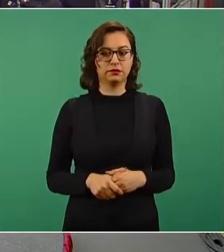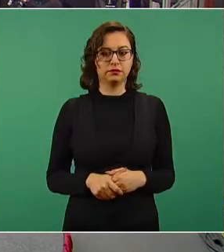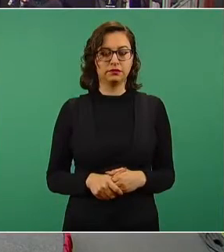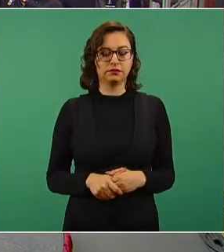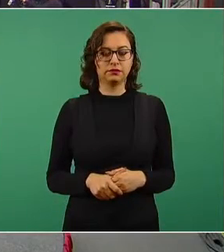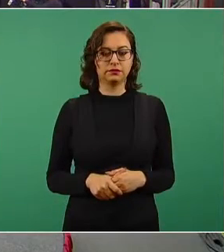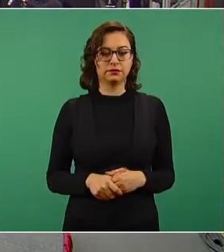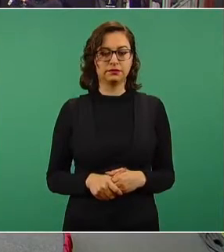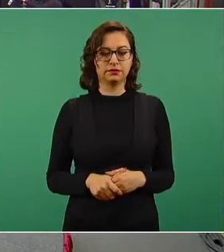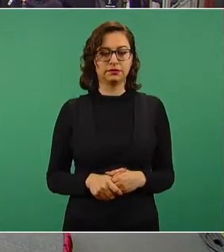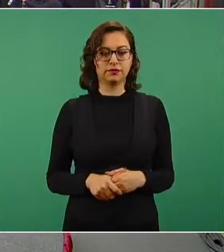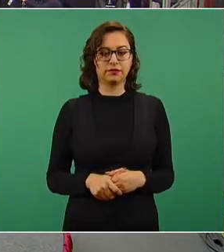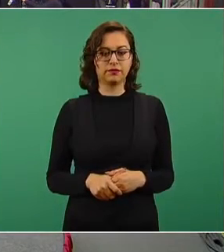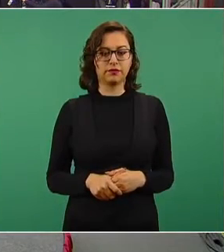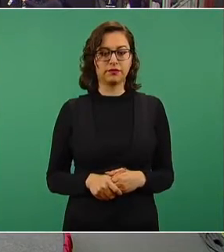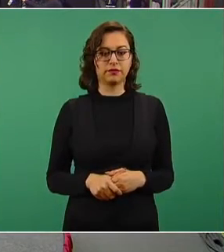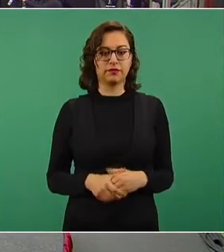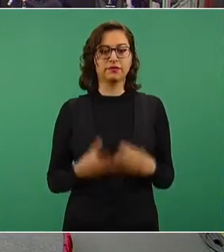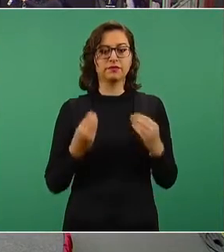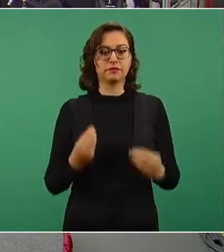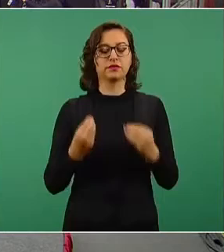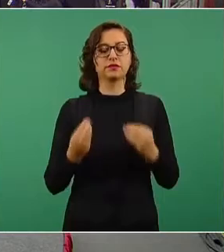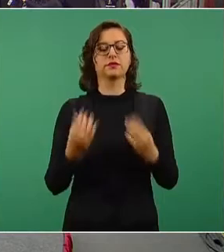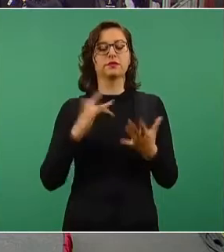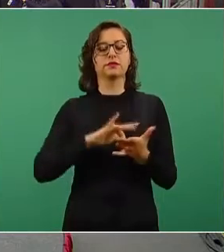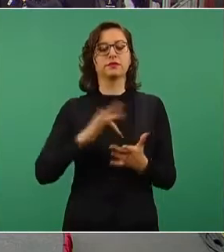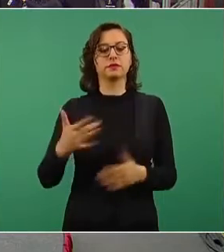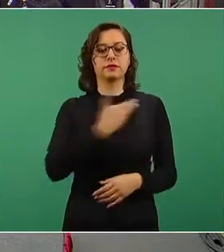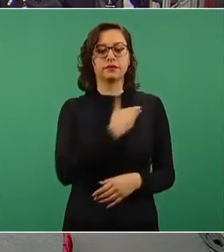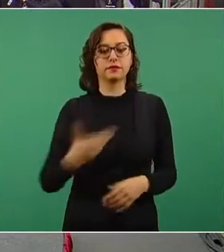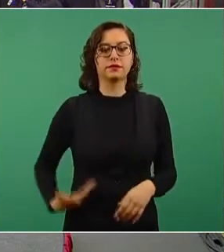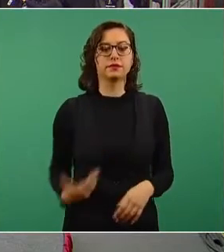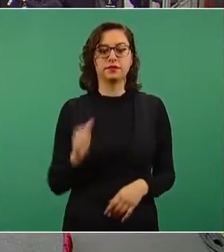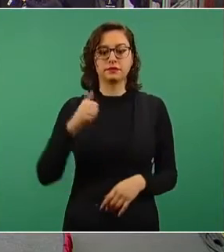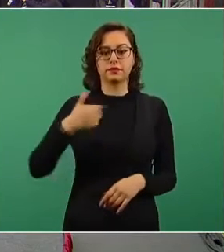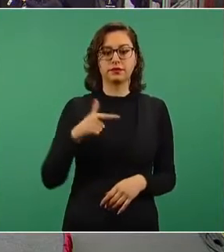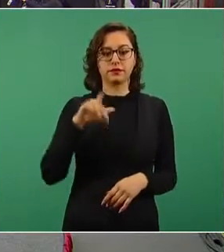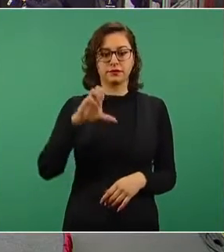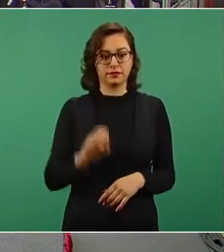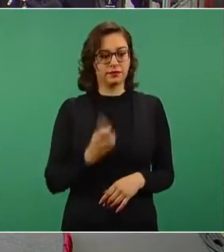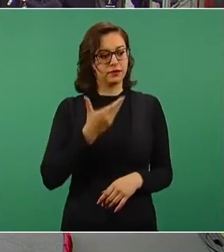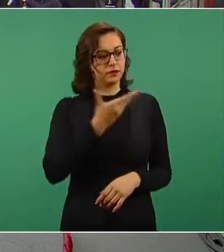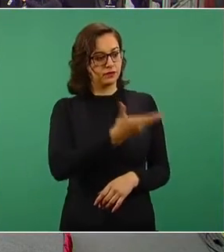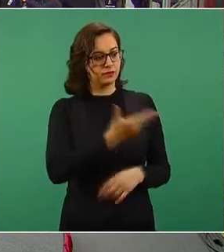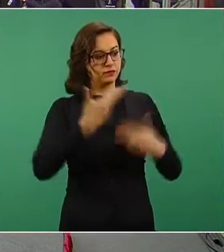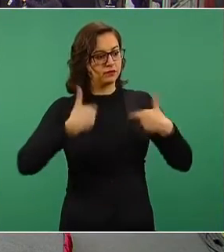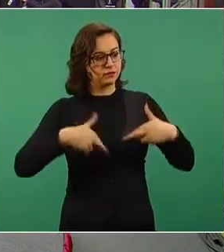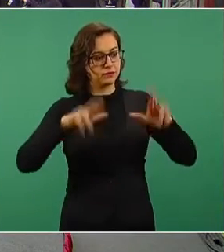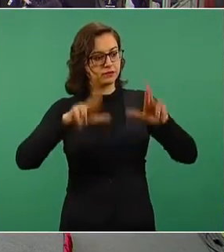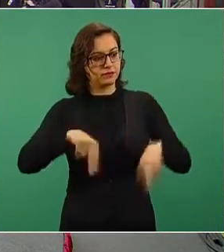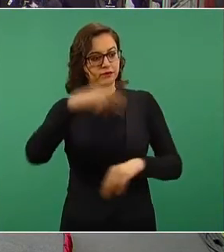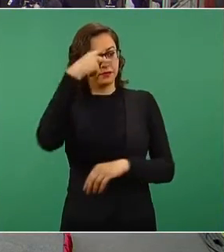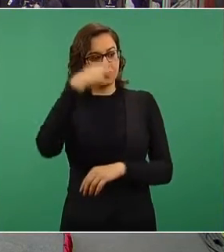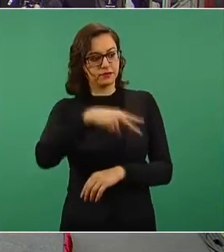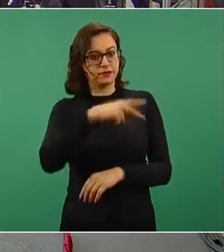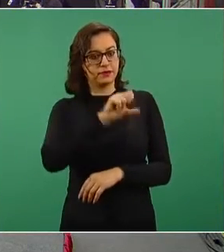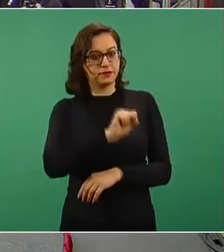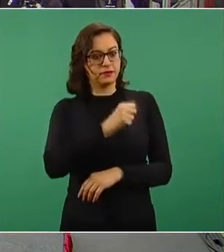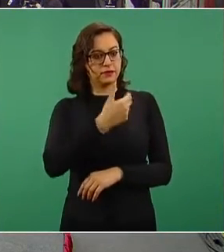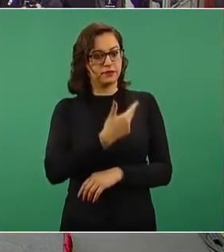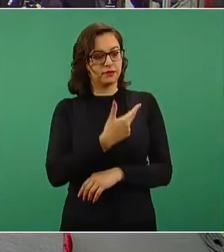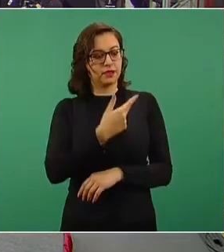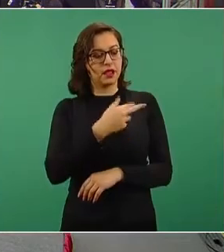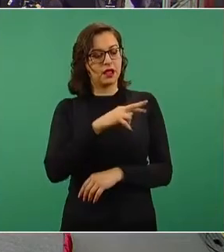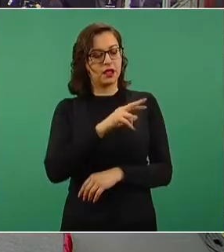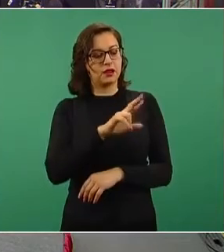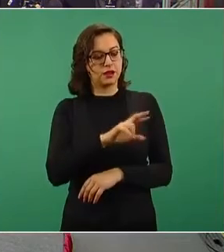Muchísimas gracias, presidente Andrés Manuel López Obrador, canciller de México, nuestro canciller que nos